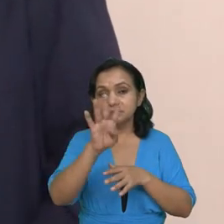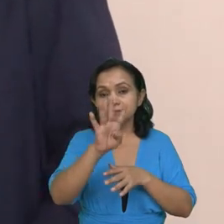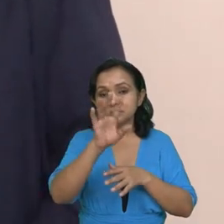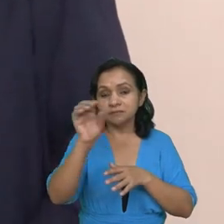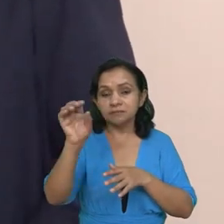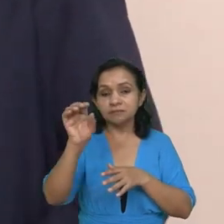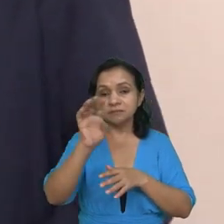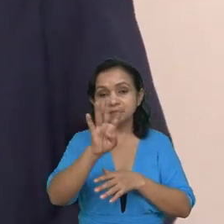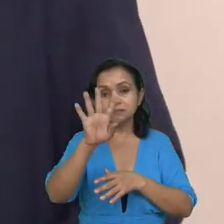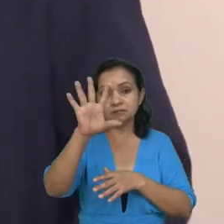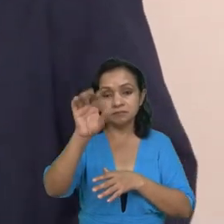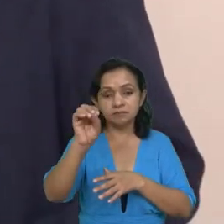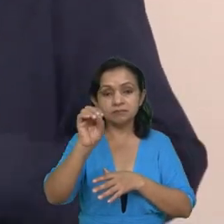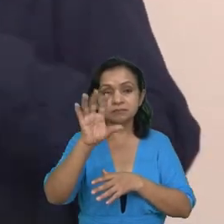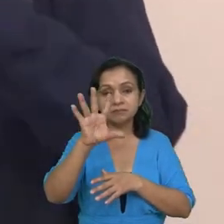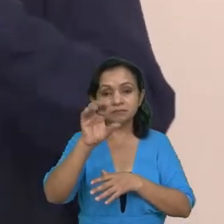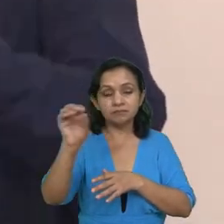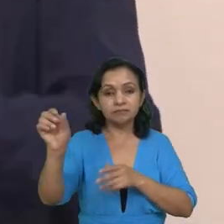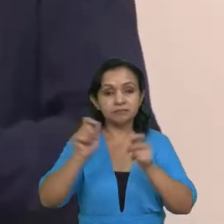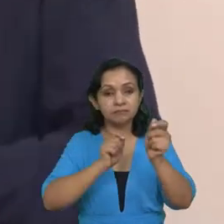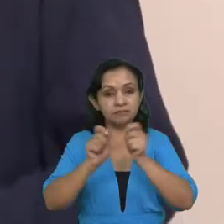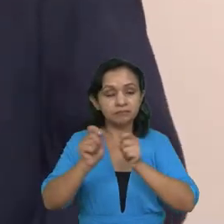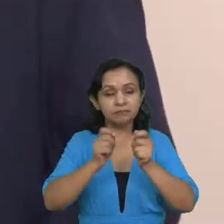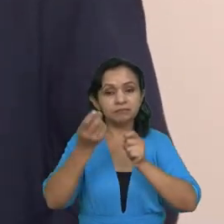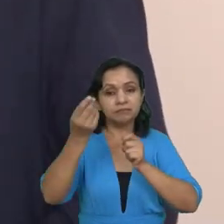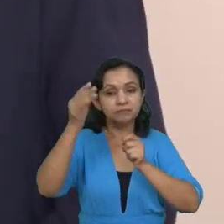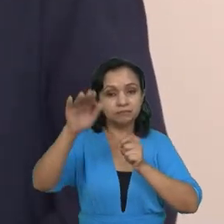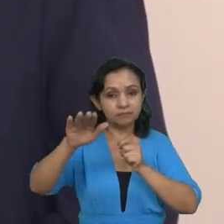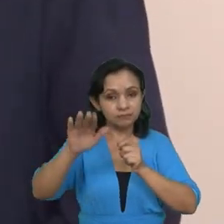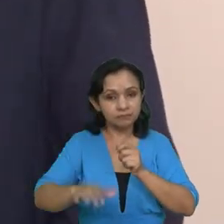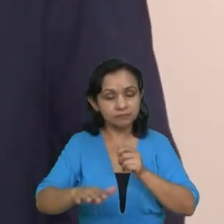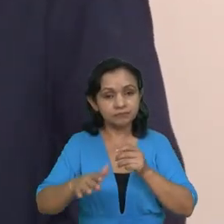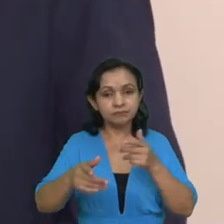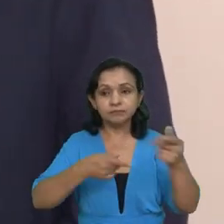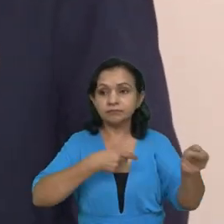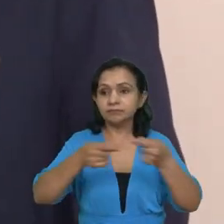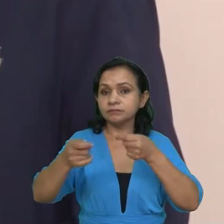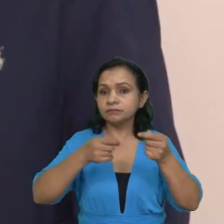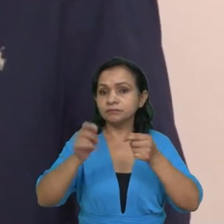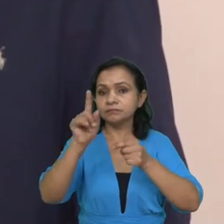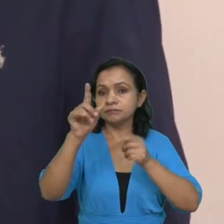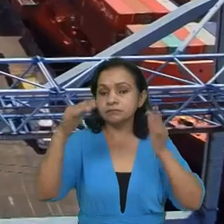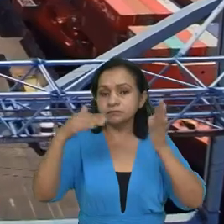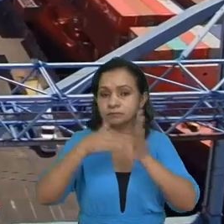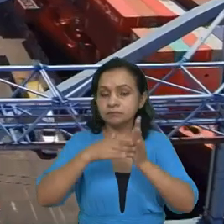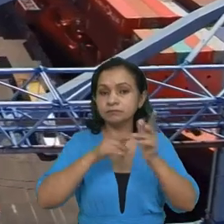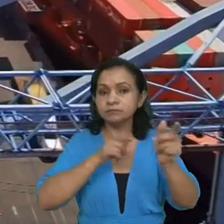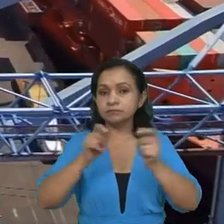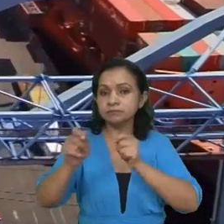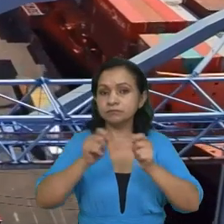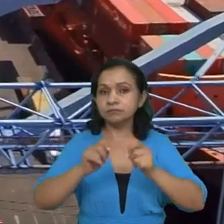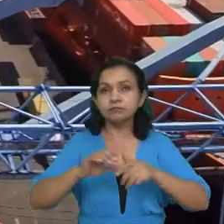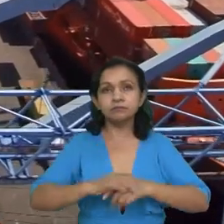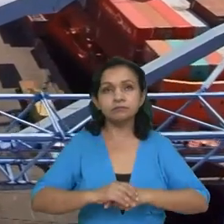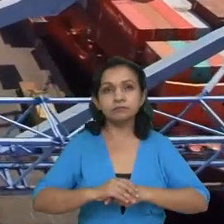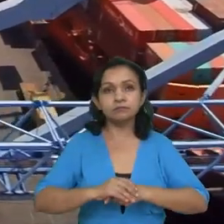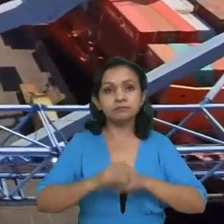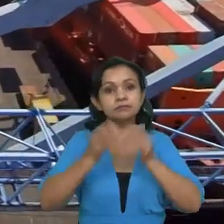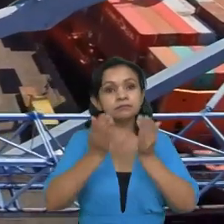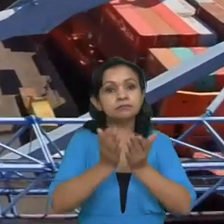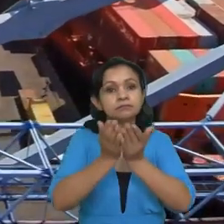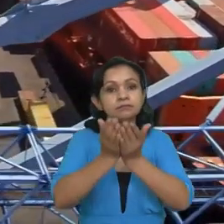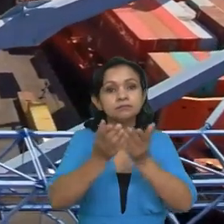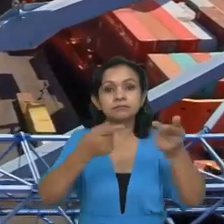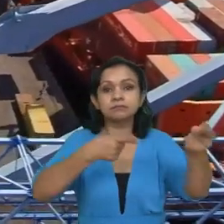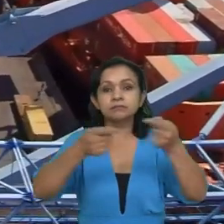450 a 500 torres donde se van a ahorrar los exportadores mil dólares las exportaciones e